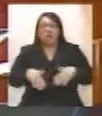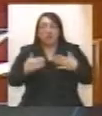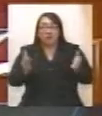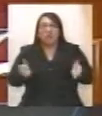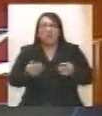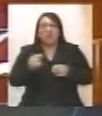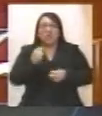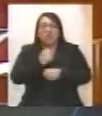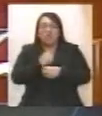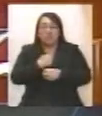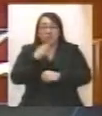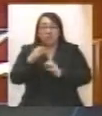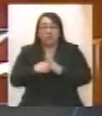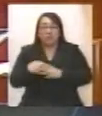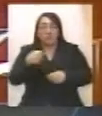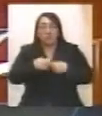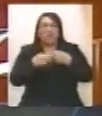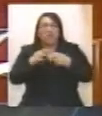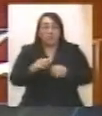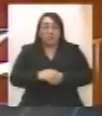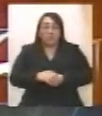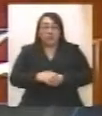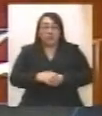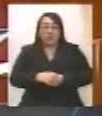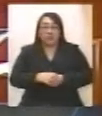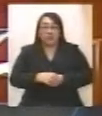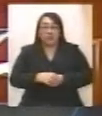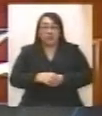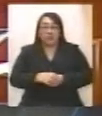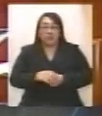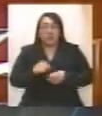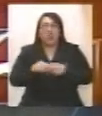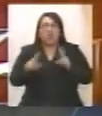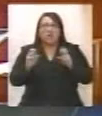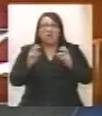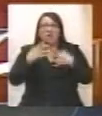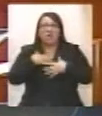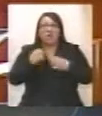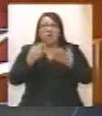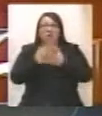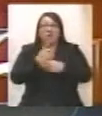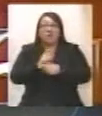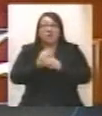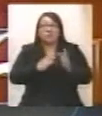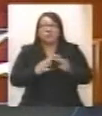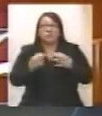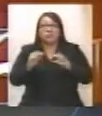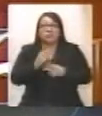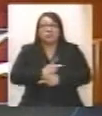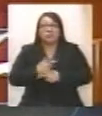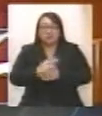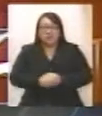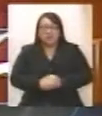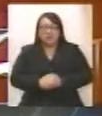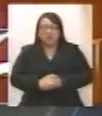ejecución de proyectos de inversión pública en materia de salud, educación y orden público y